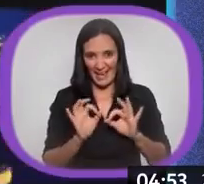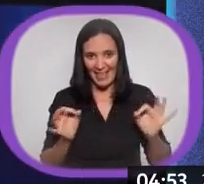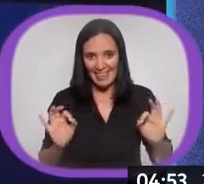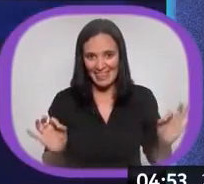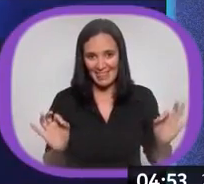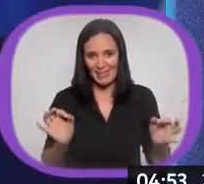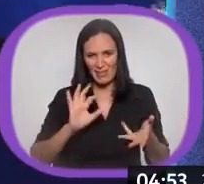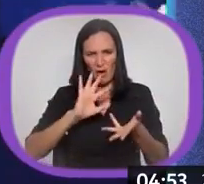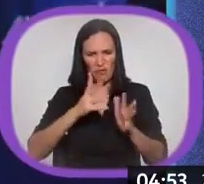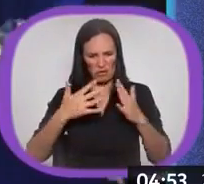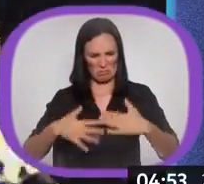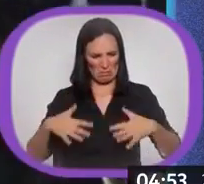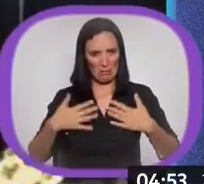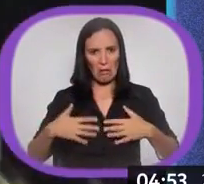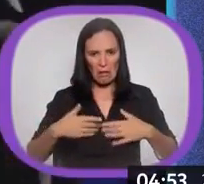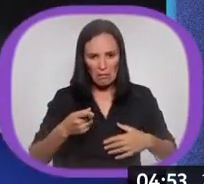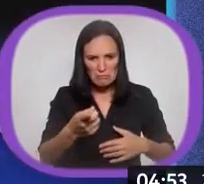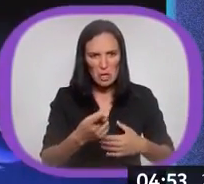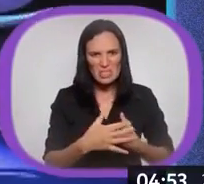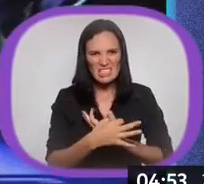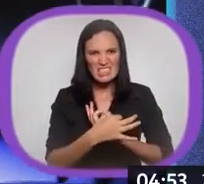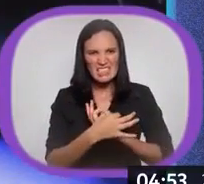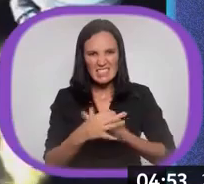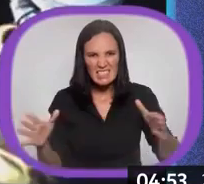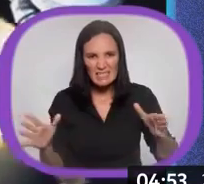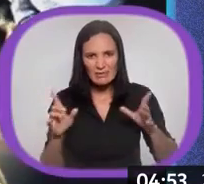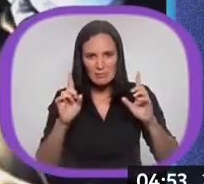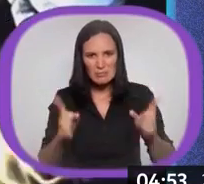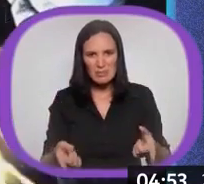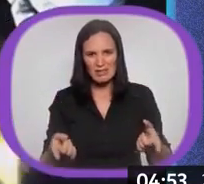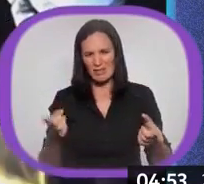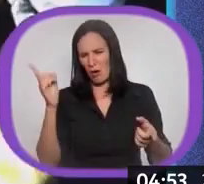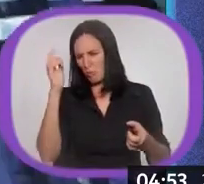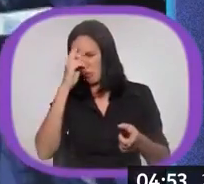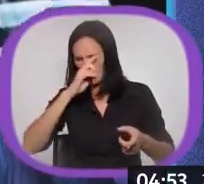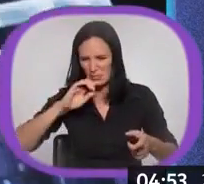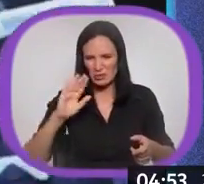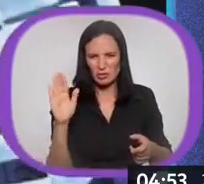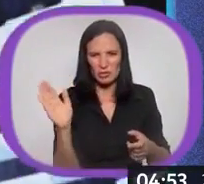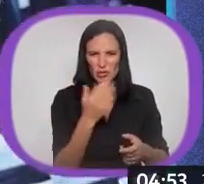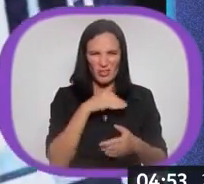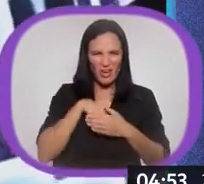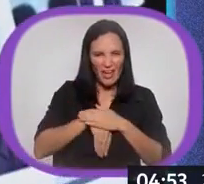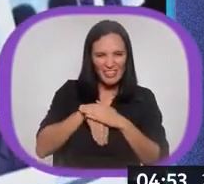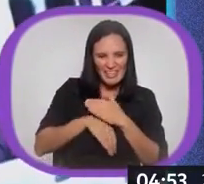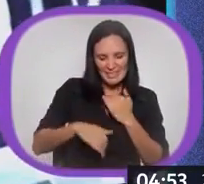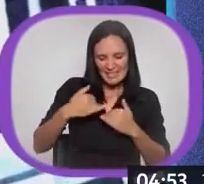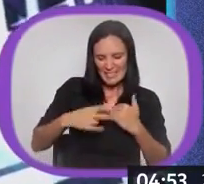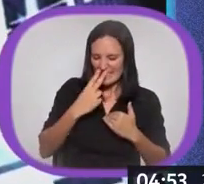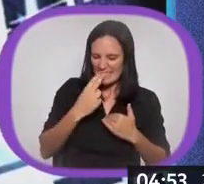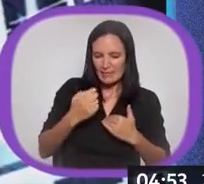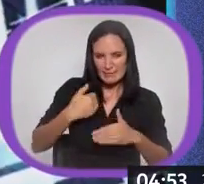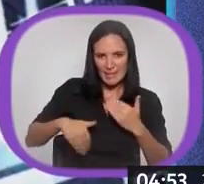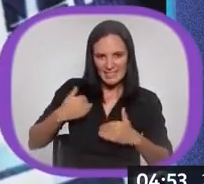Libre de ese extraño modo bestia. Libre del caos de tu chispa individual.